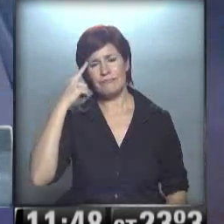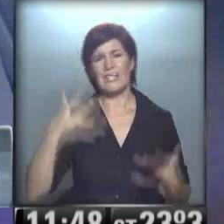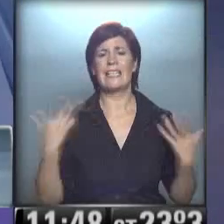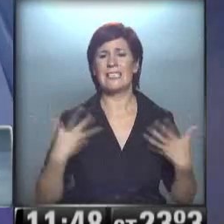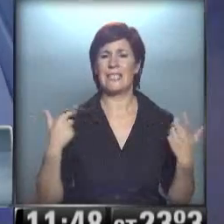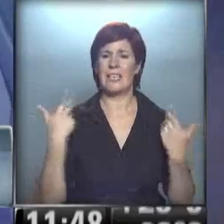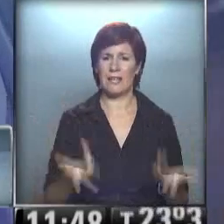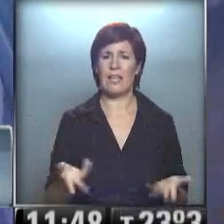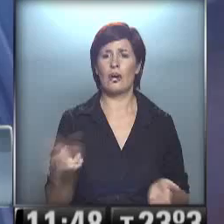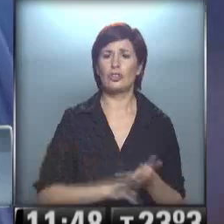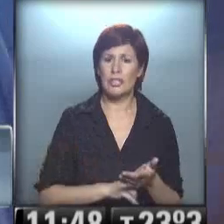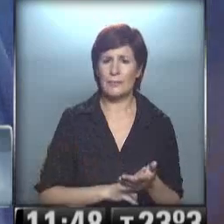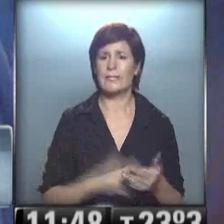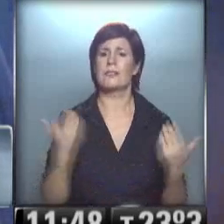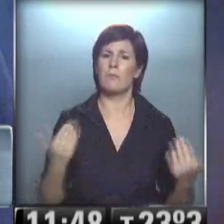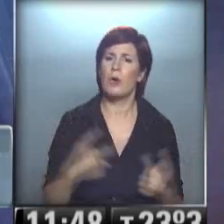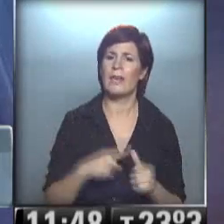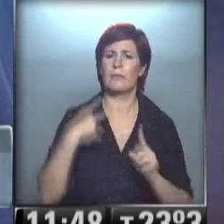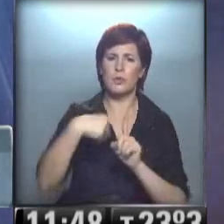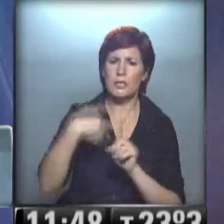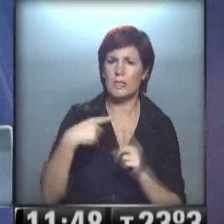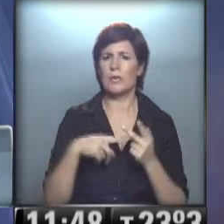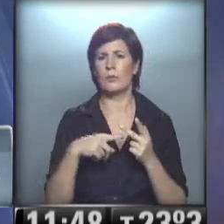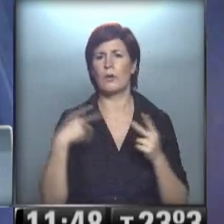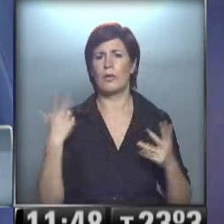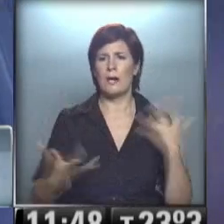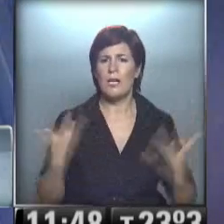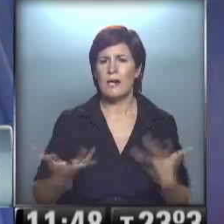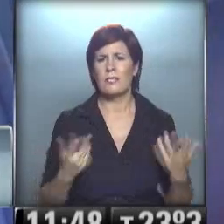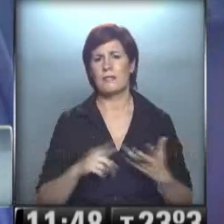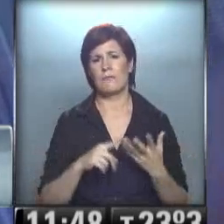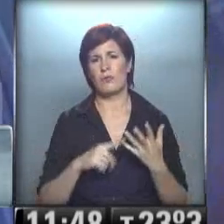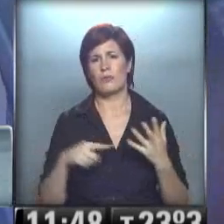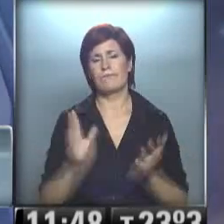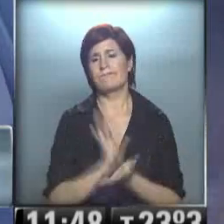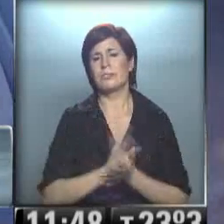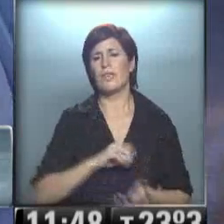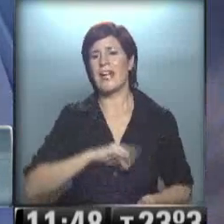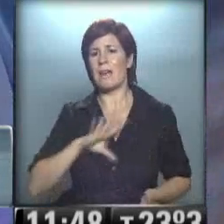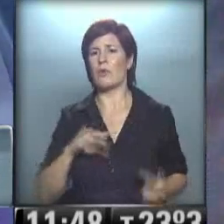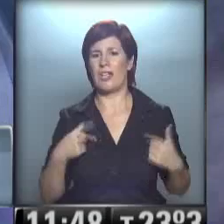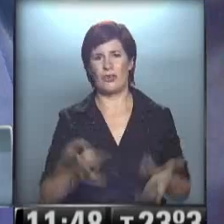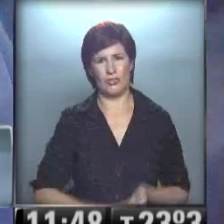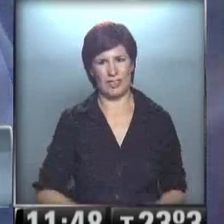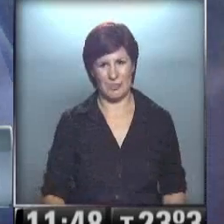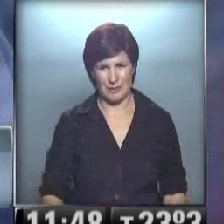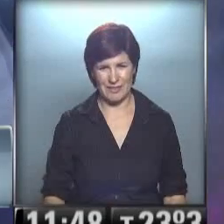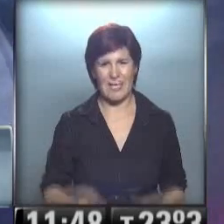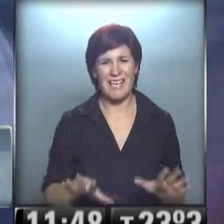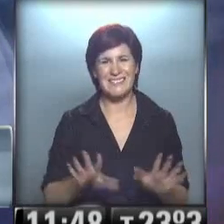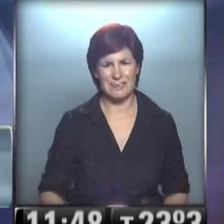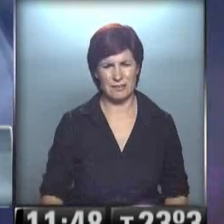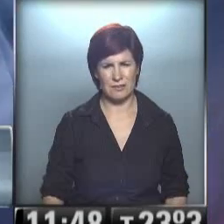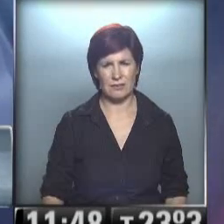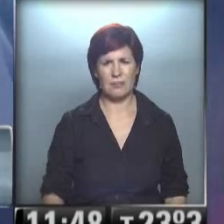ha recuperado la idea de que se puede, que vale la pena, ese entusiasmo, nos hemos vuelto a enamorar, esto es así. Entonces, como todos